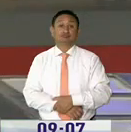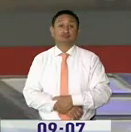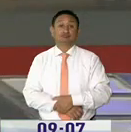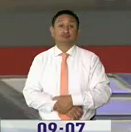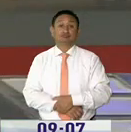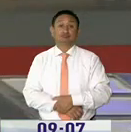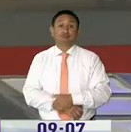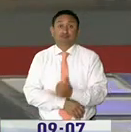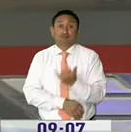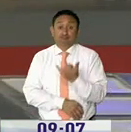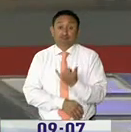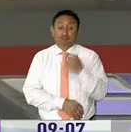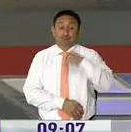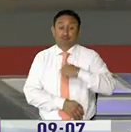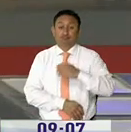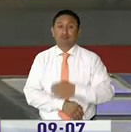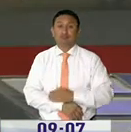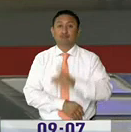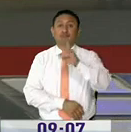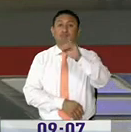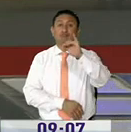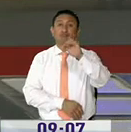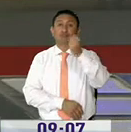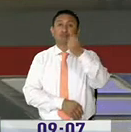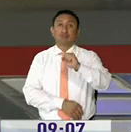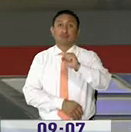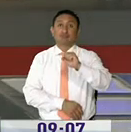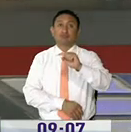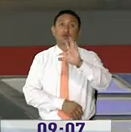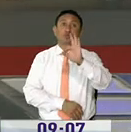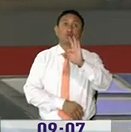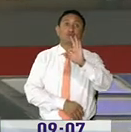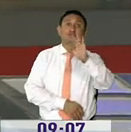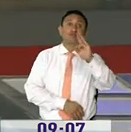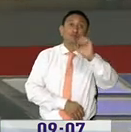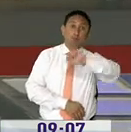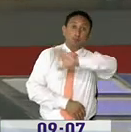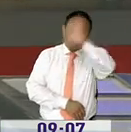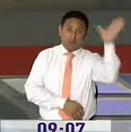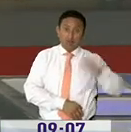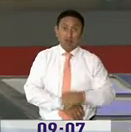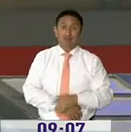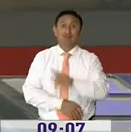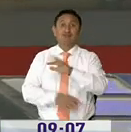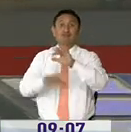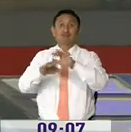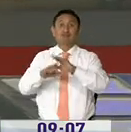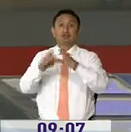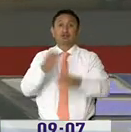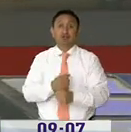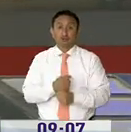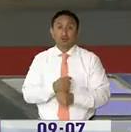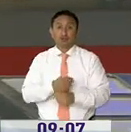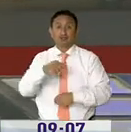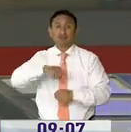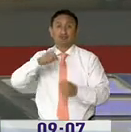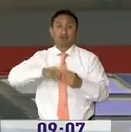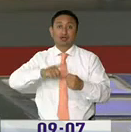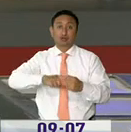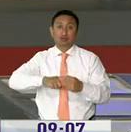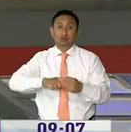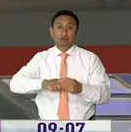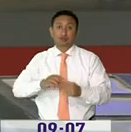En este punto vamos con César Díaz. Estamos ya en las 9 y 7 de la mañana. Él es el secretario de Seguridad del Distrito Metropolitano de